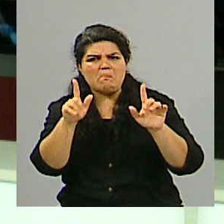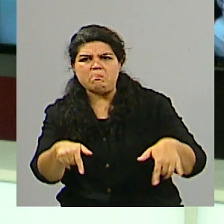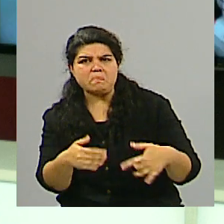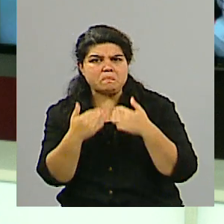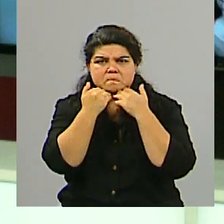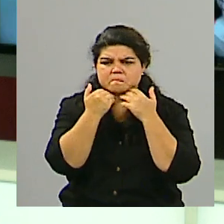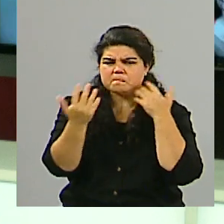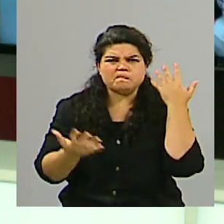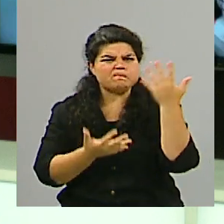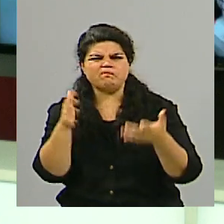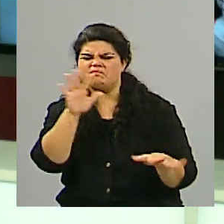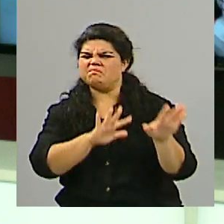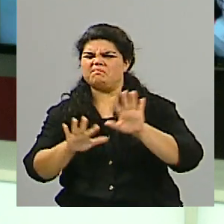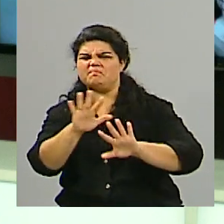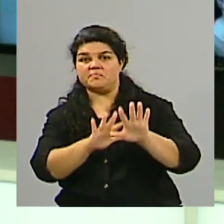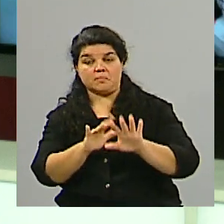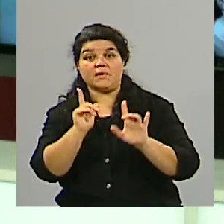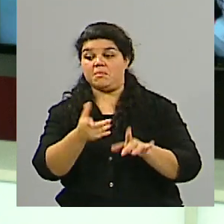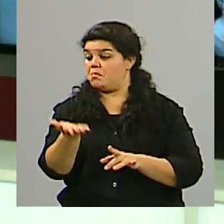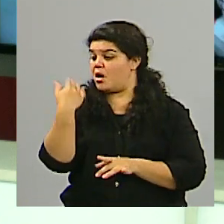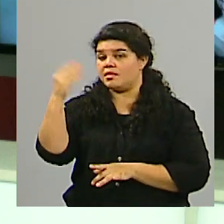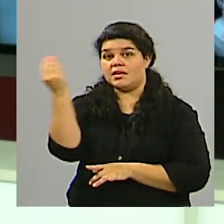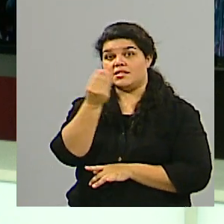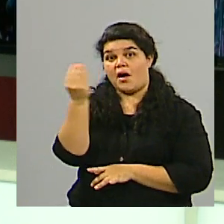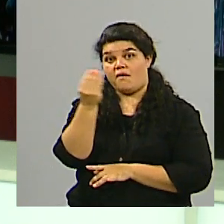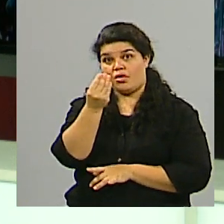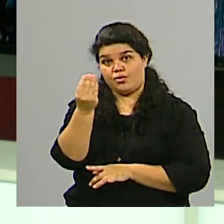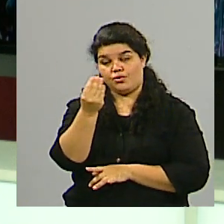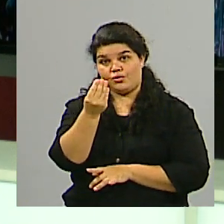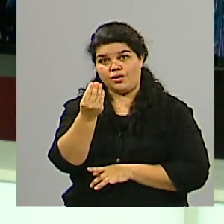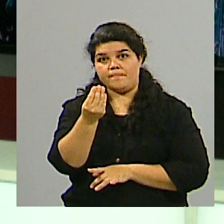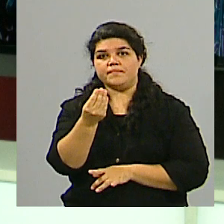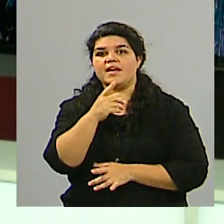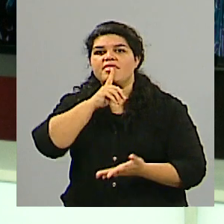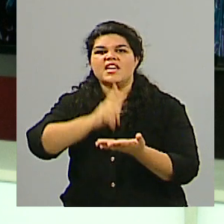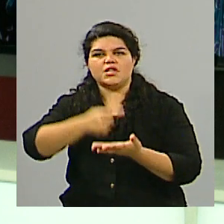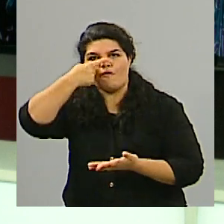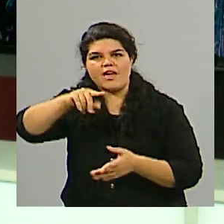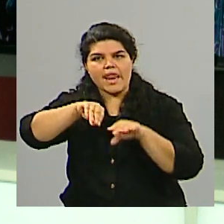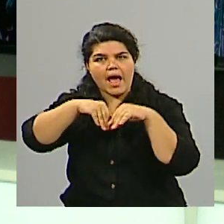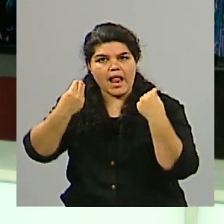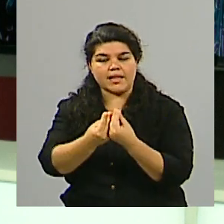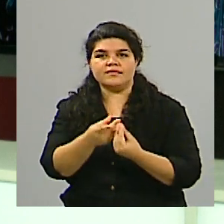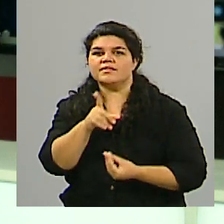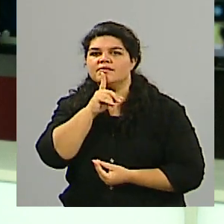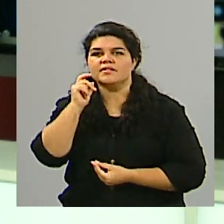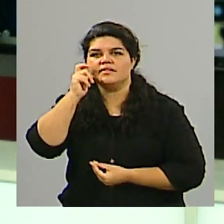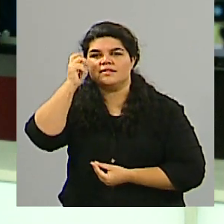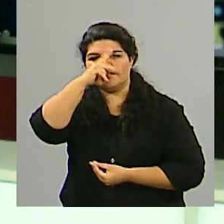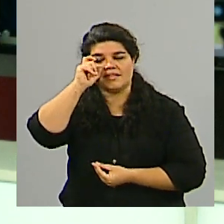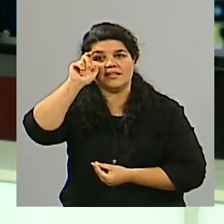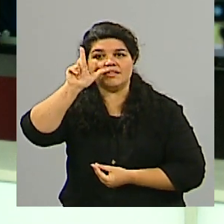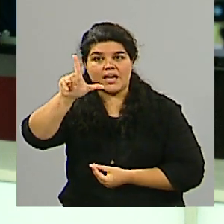traer en este caso lo que sucedió el día sábado cuando se dio a conocer el fallo por el caso de Thelma Fardín. Thelma Fardín es